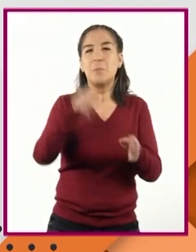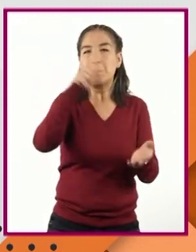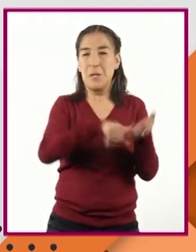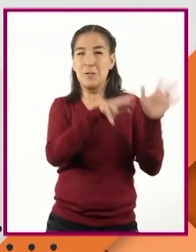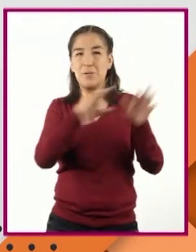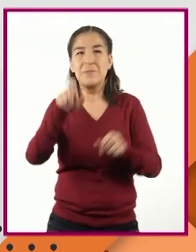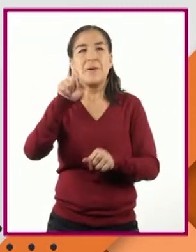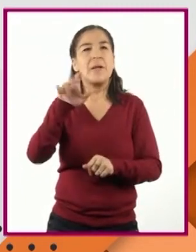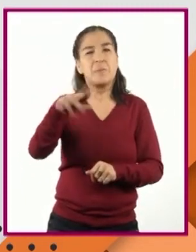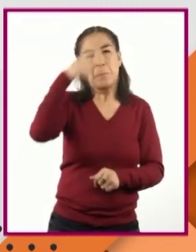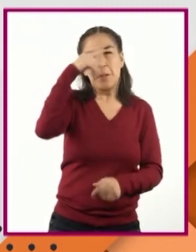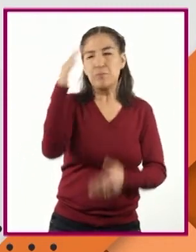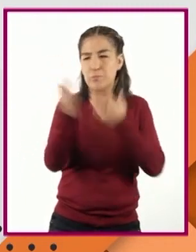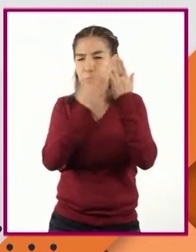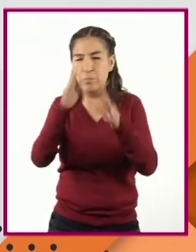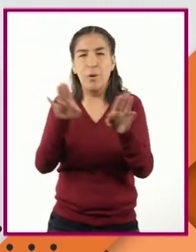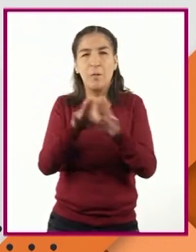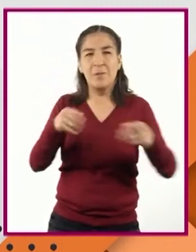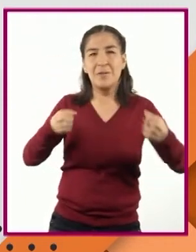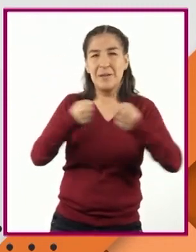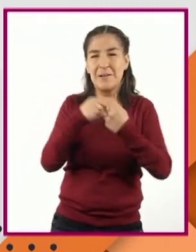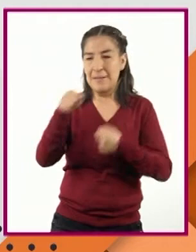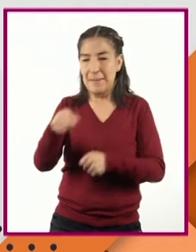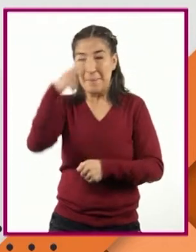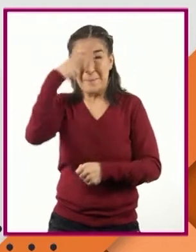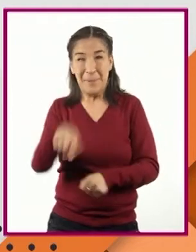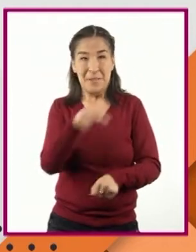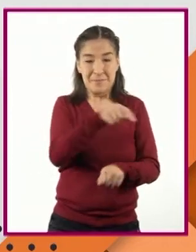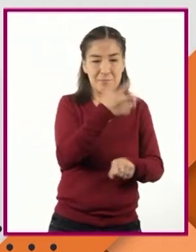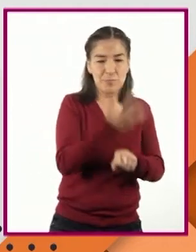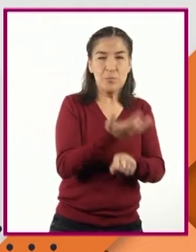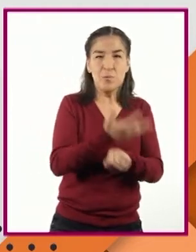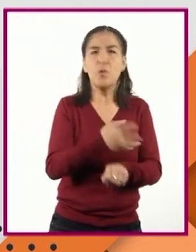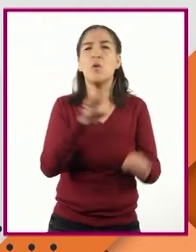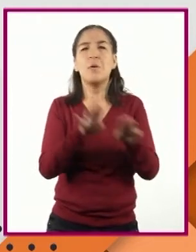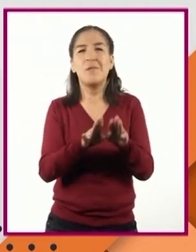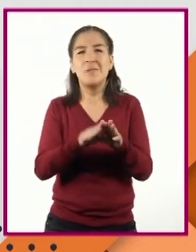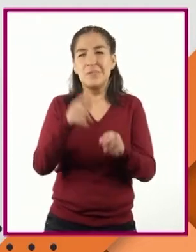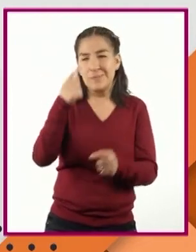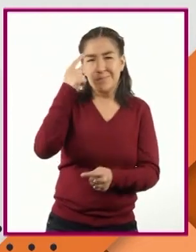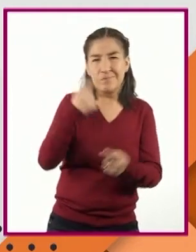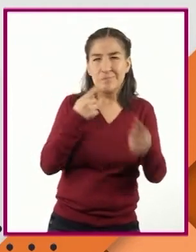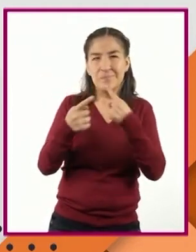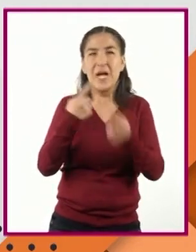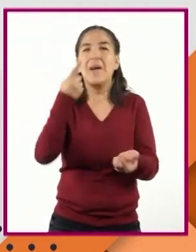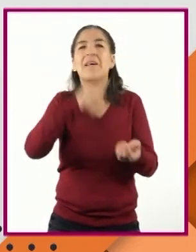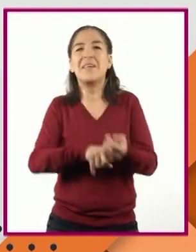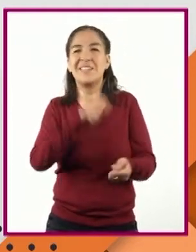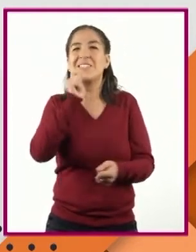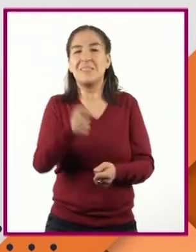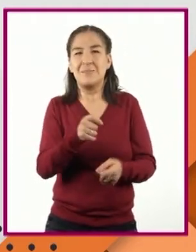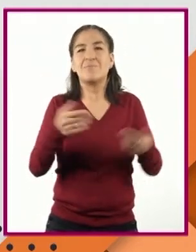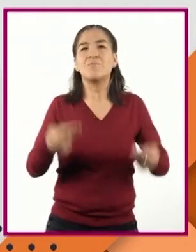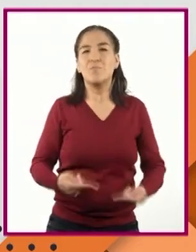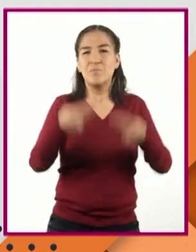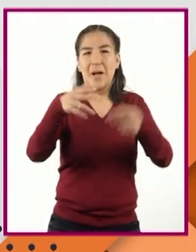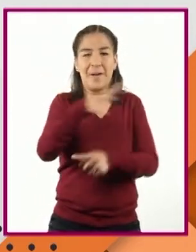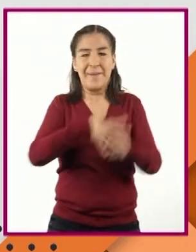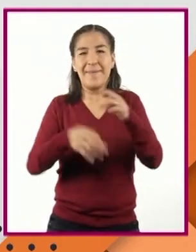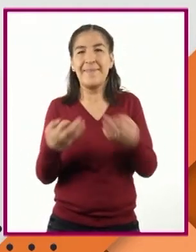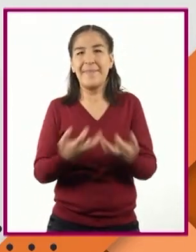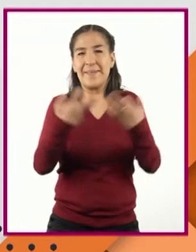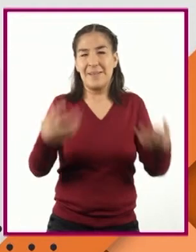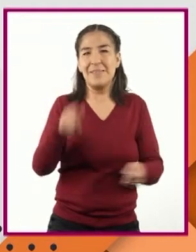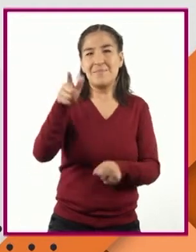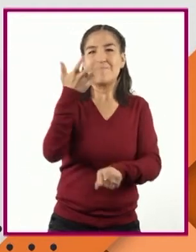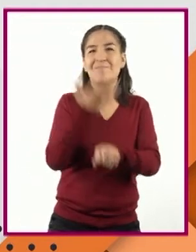las condiciones de la frontera entre México y Estados Unidos intensificó los rumores acerca de la venta del territorio a